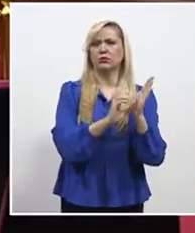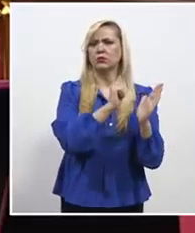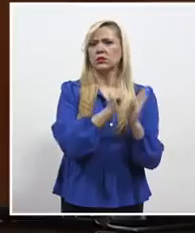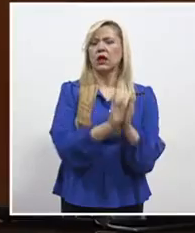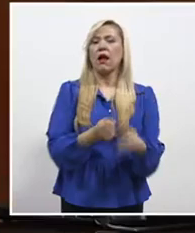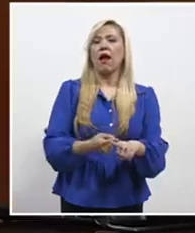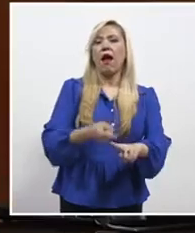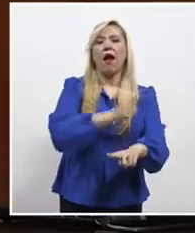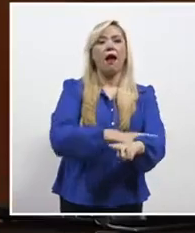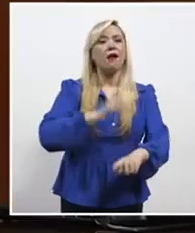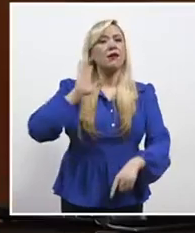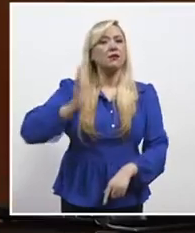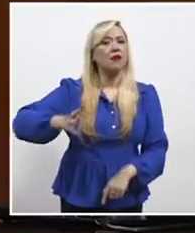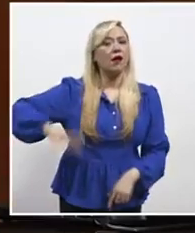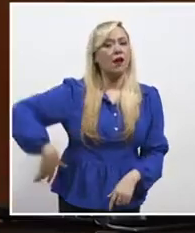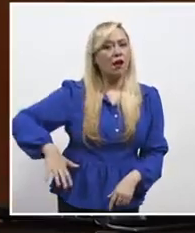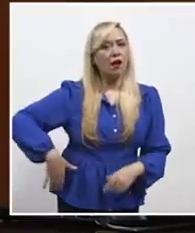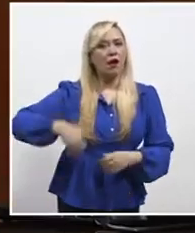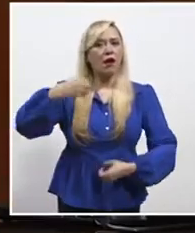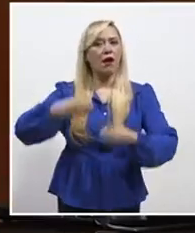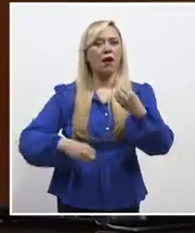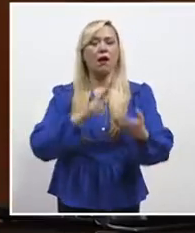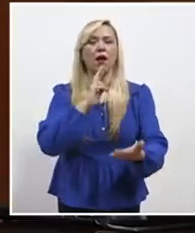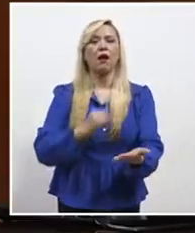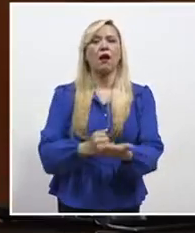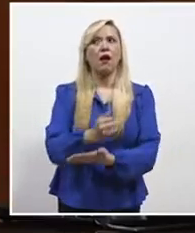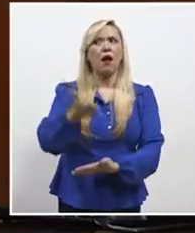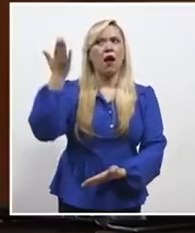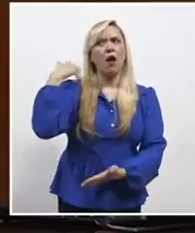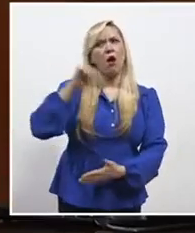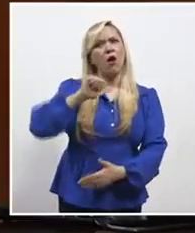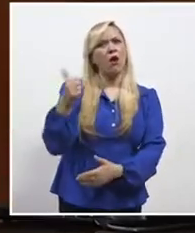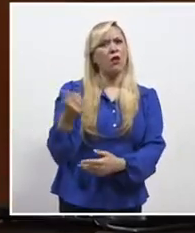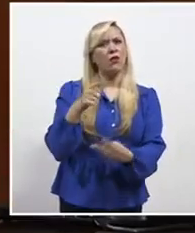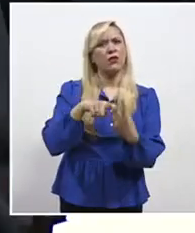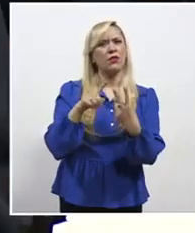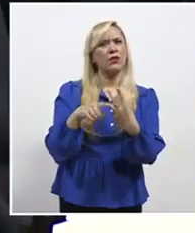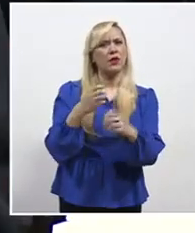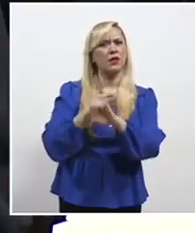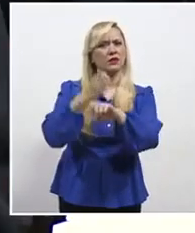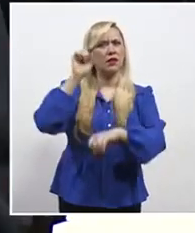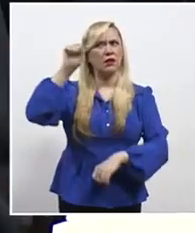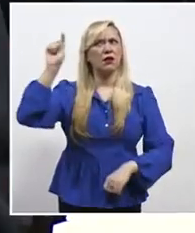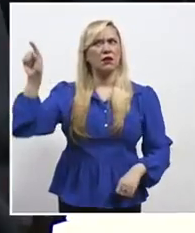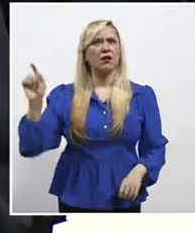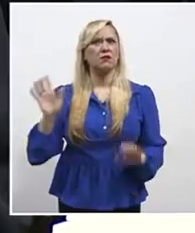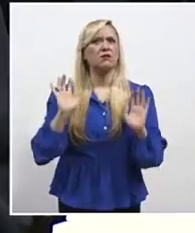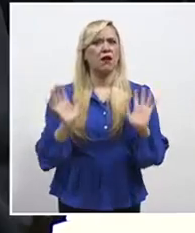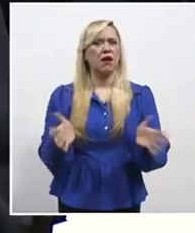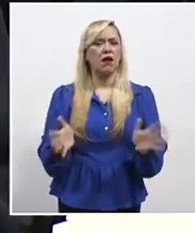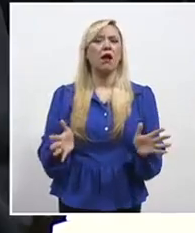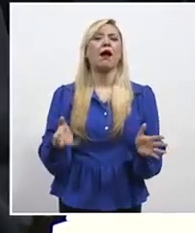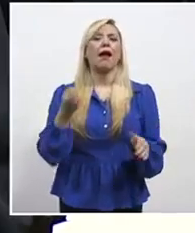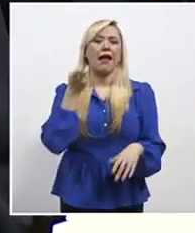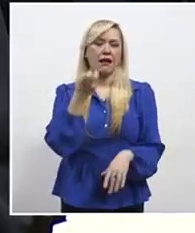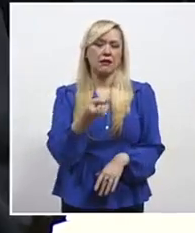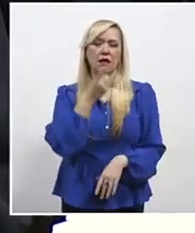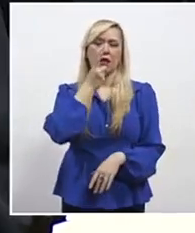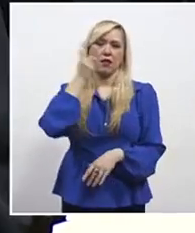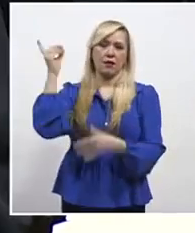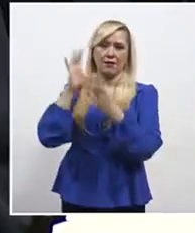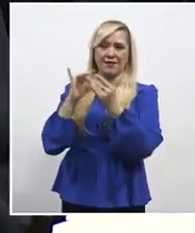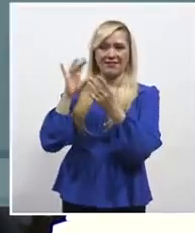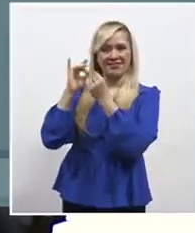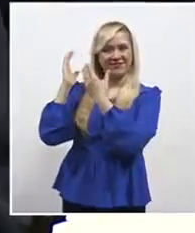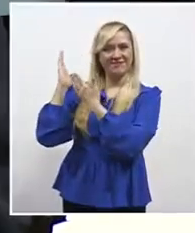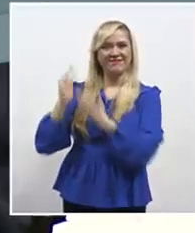ya resolvió el Pleno de la Corte respecto de leyes de archivos de otros estados de la República. Esto fue lo que dijo el